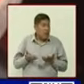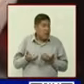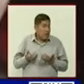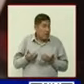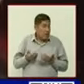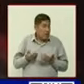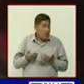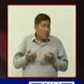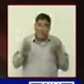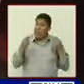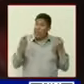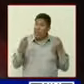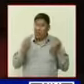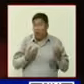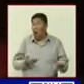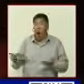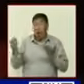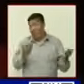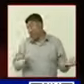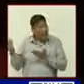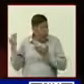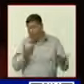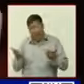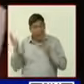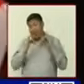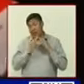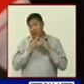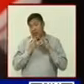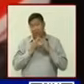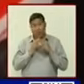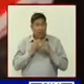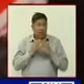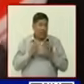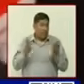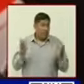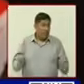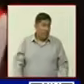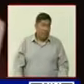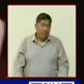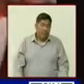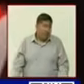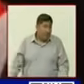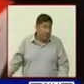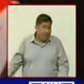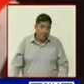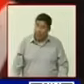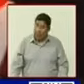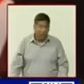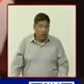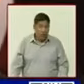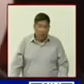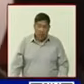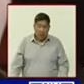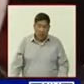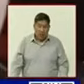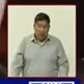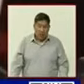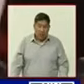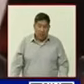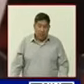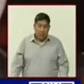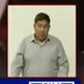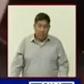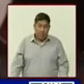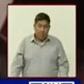Pues intentaba sacar cosas, ¿no? De la casa, de su cuarto. Y